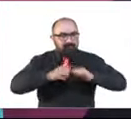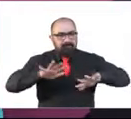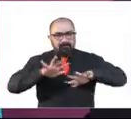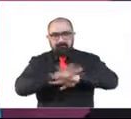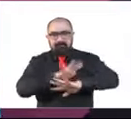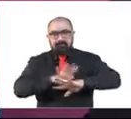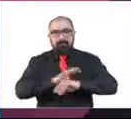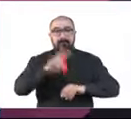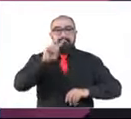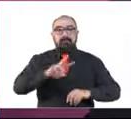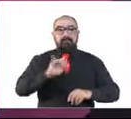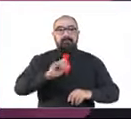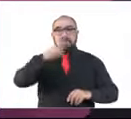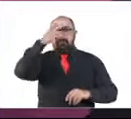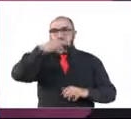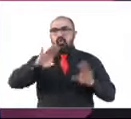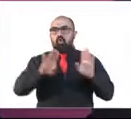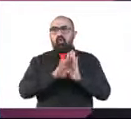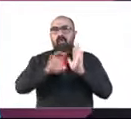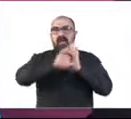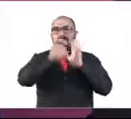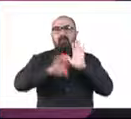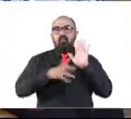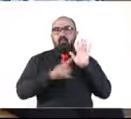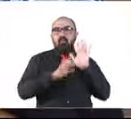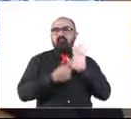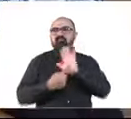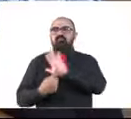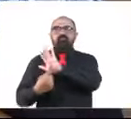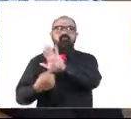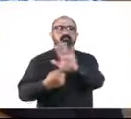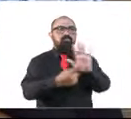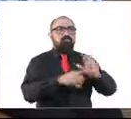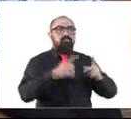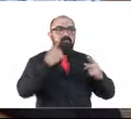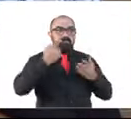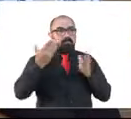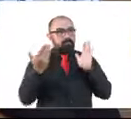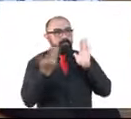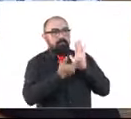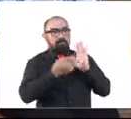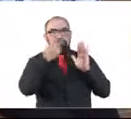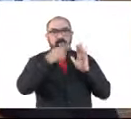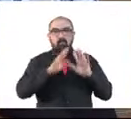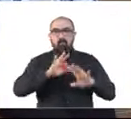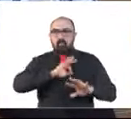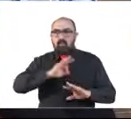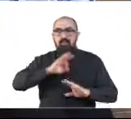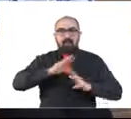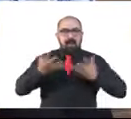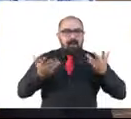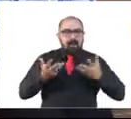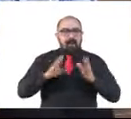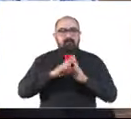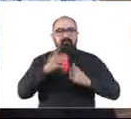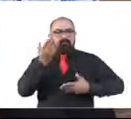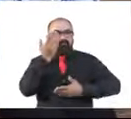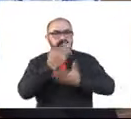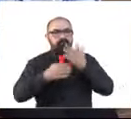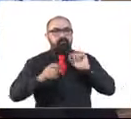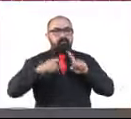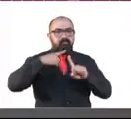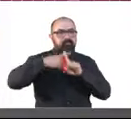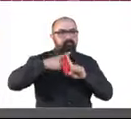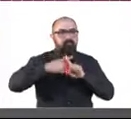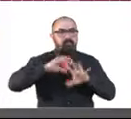es ejemplo para muchos países de lo que se está haciendo. Y lo que hay que hacer es seguir